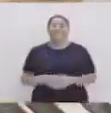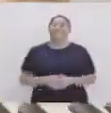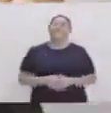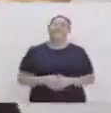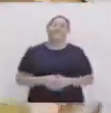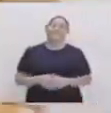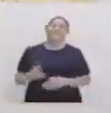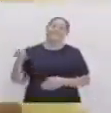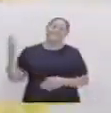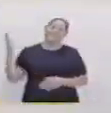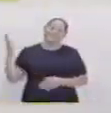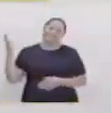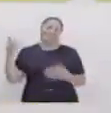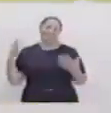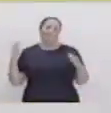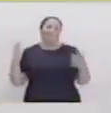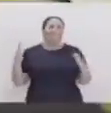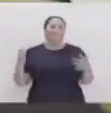Bravo.